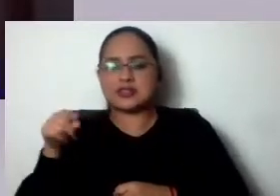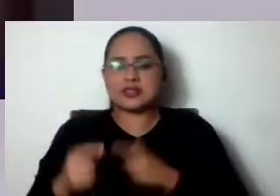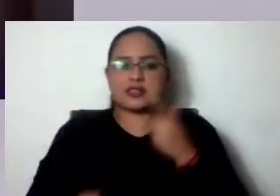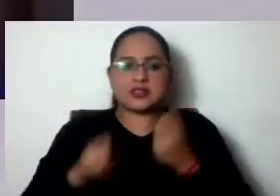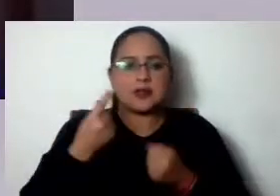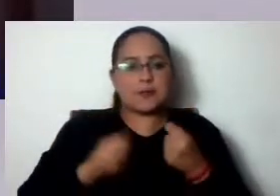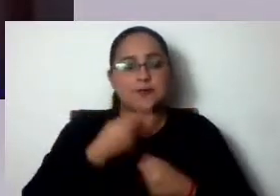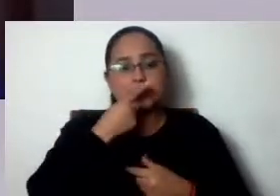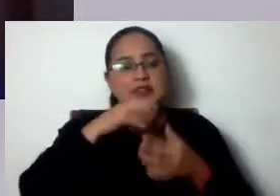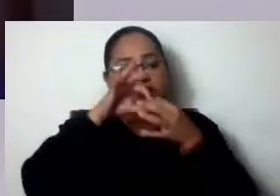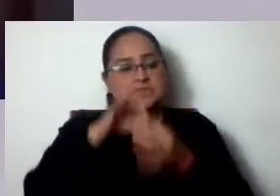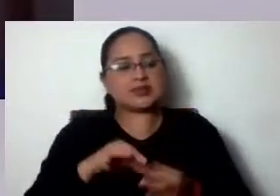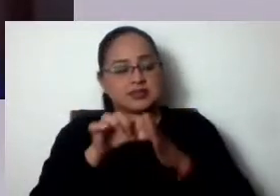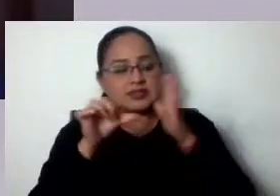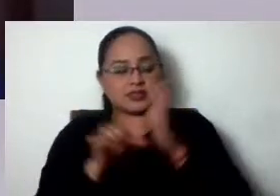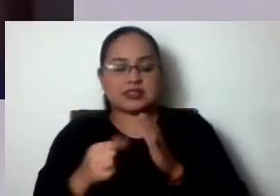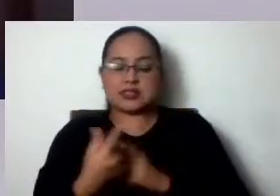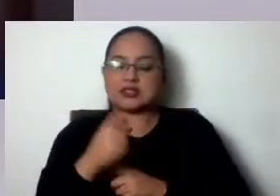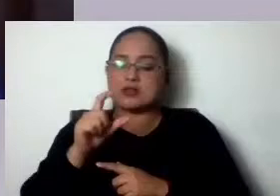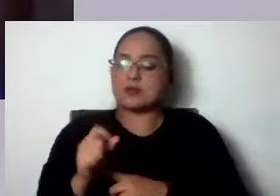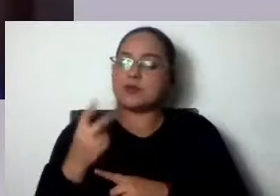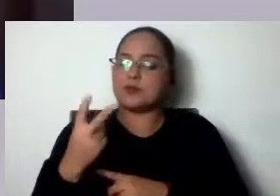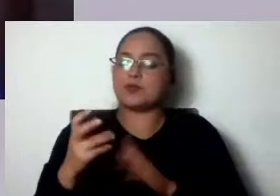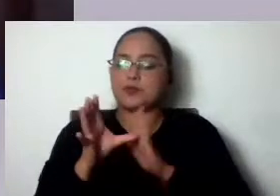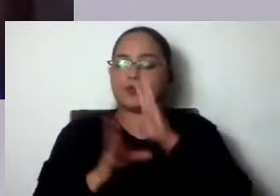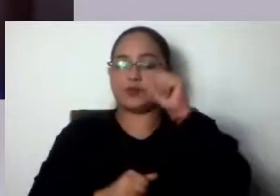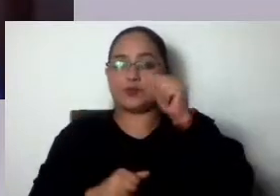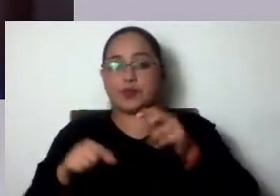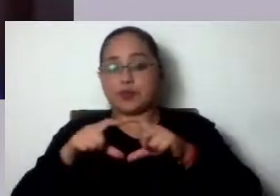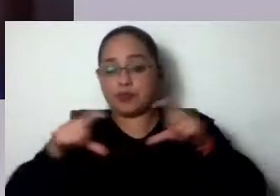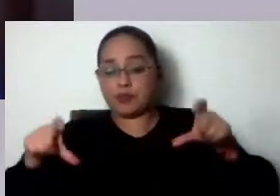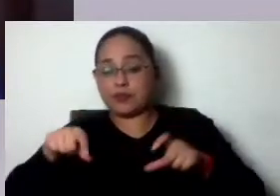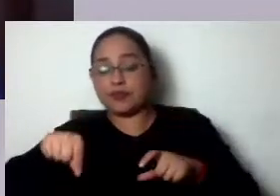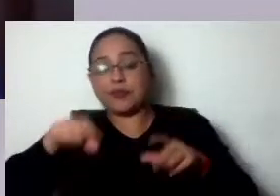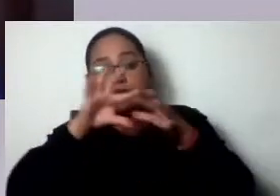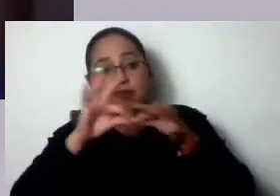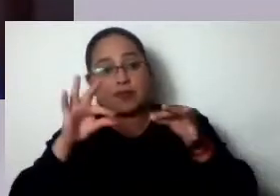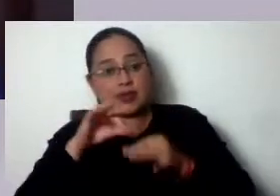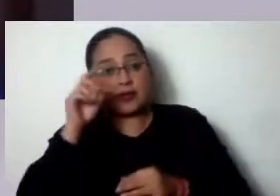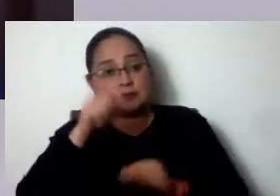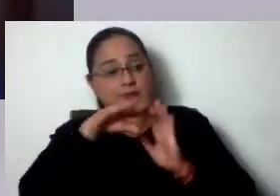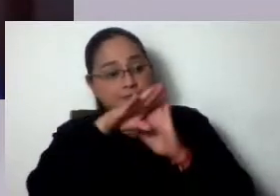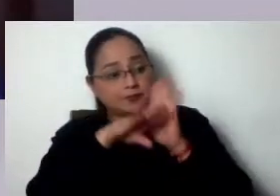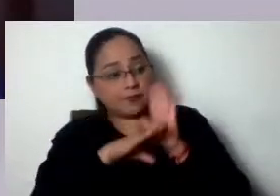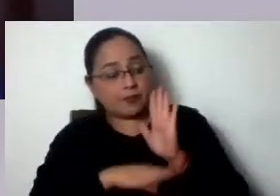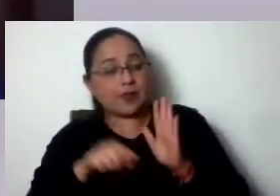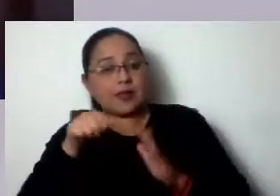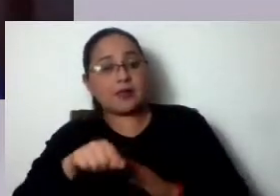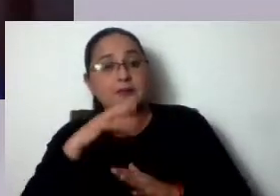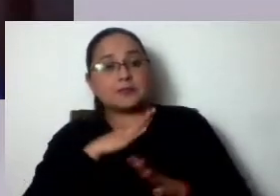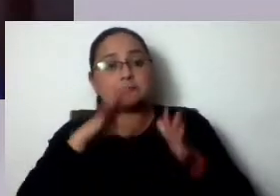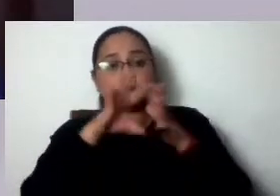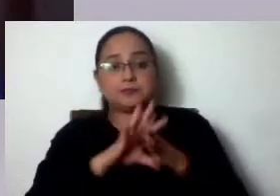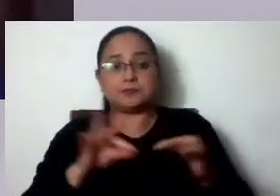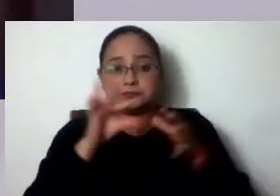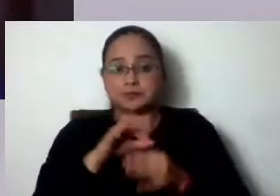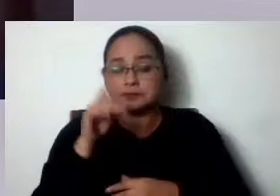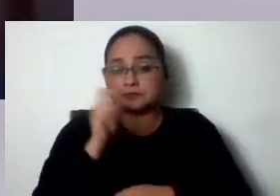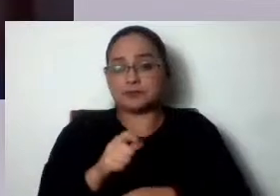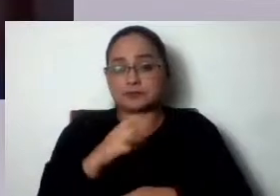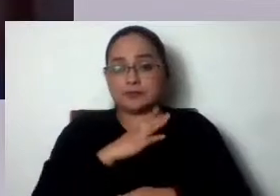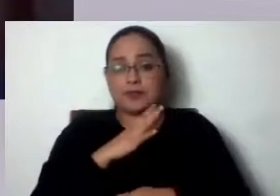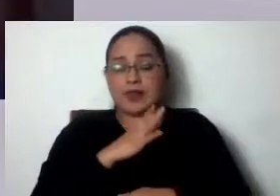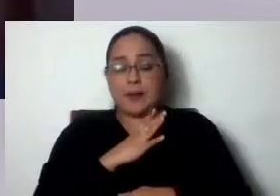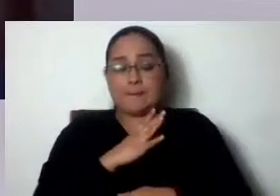encuentra en el artículo 122 de la constitución en la cual en la disposición del concepto se desprende una autorización